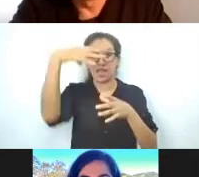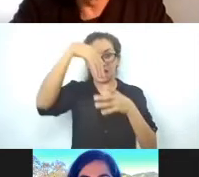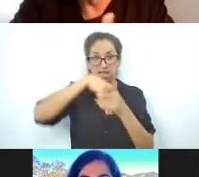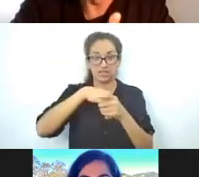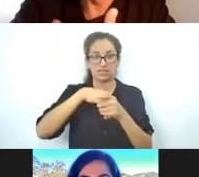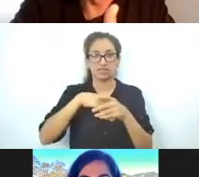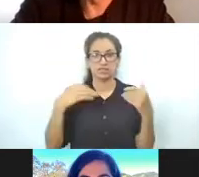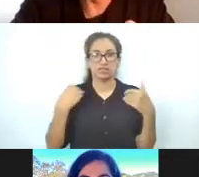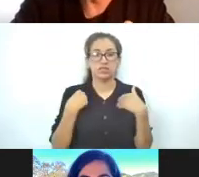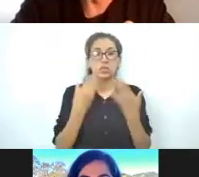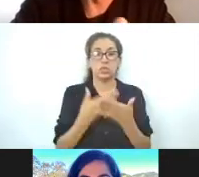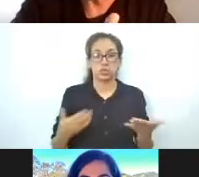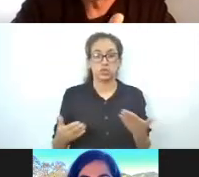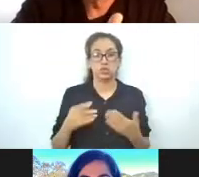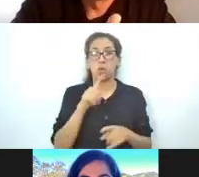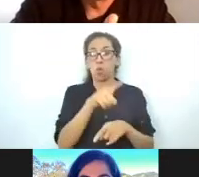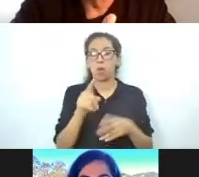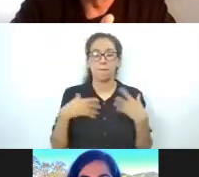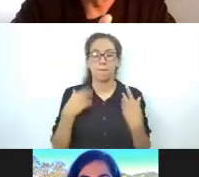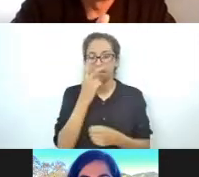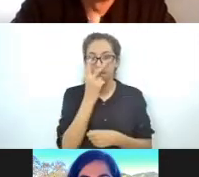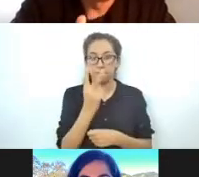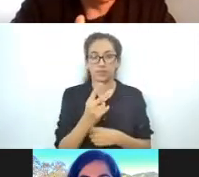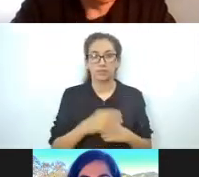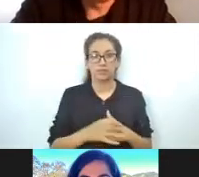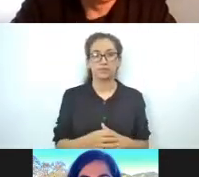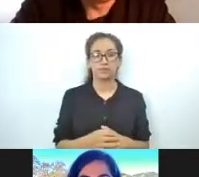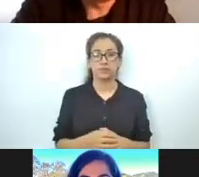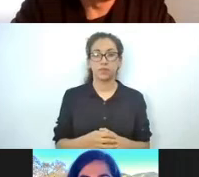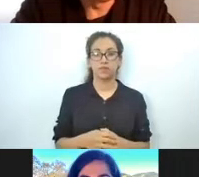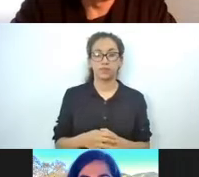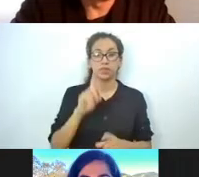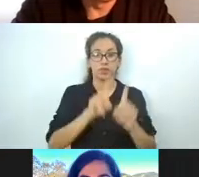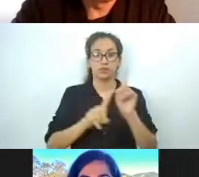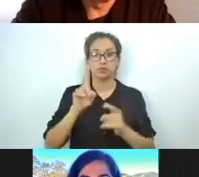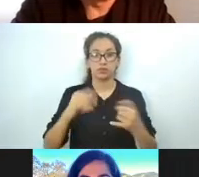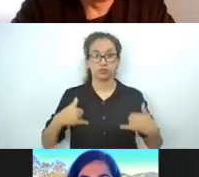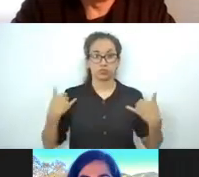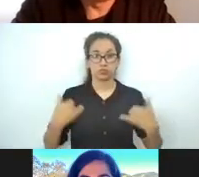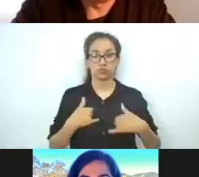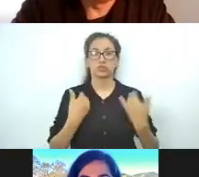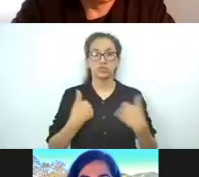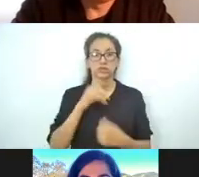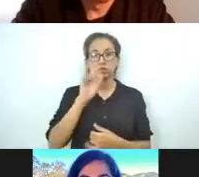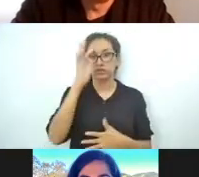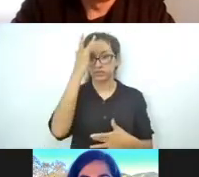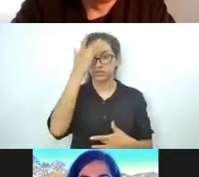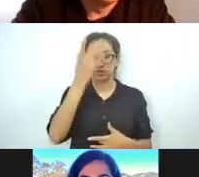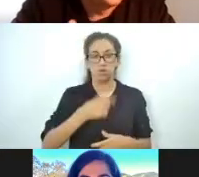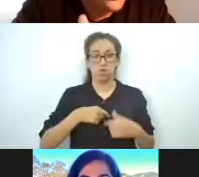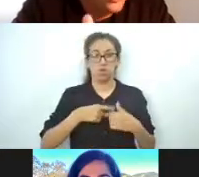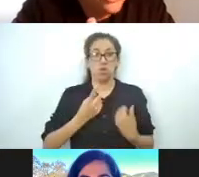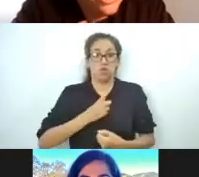hay cosas que nosotros podemos encontrar. Entonces, hay jóvenes que pueden tener una enfermedad cardiovascular